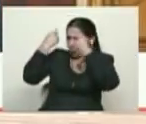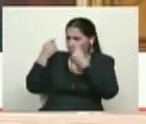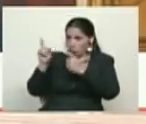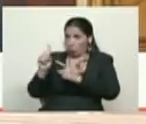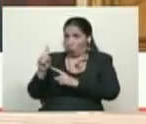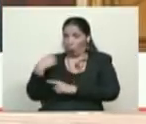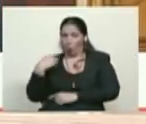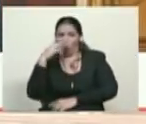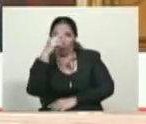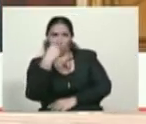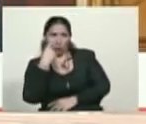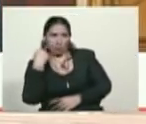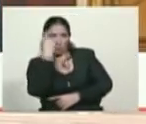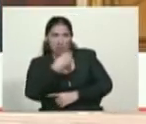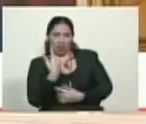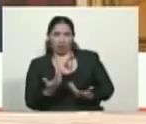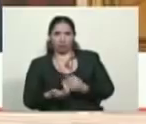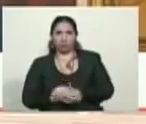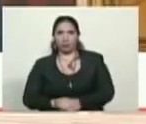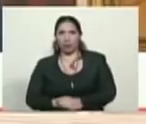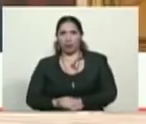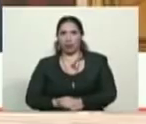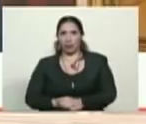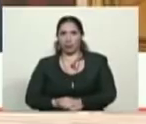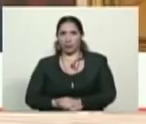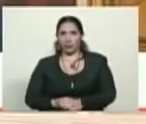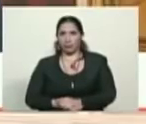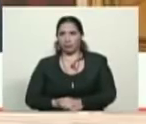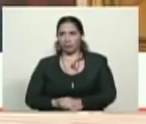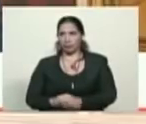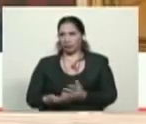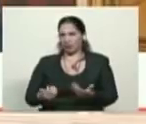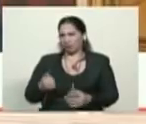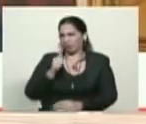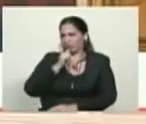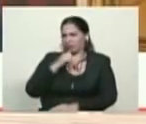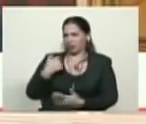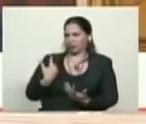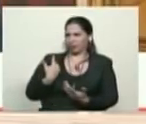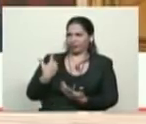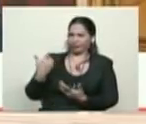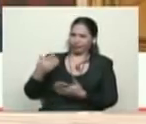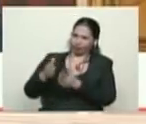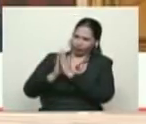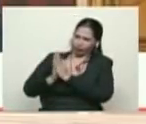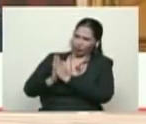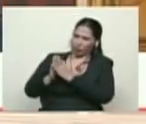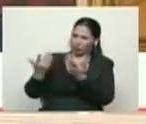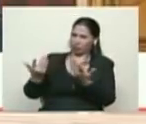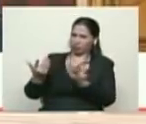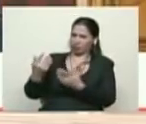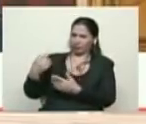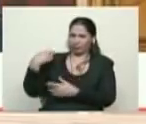vean. Y digo, no, aquí quién raya, quién eres tú a mí, le dijo Diosdado. ¿Sabes? Diosdado es así.